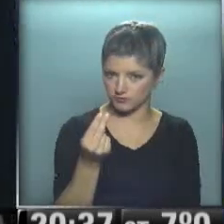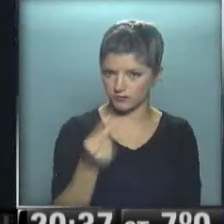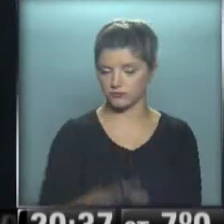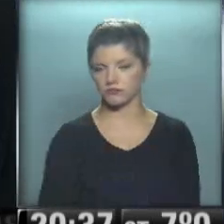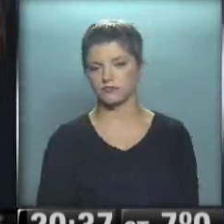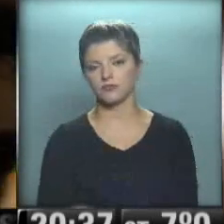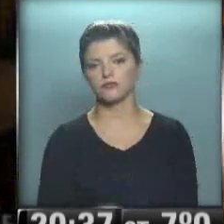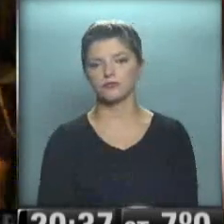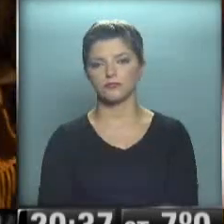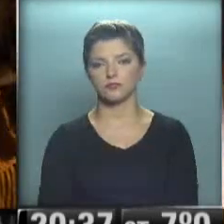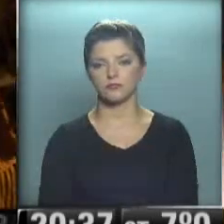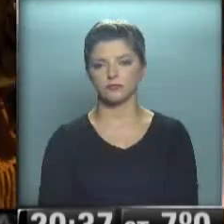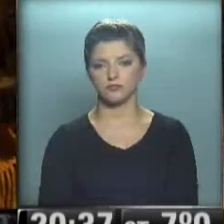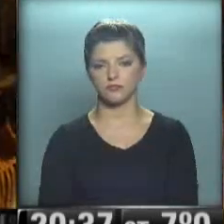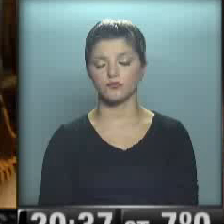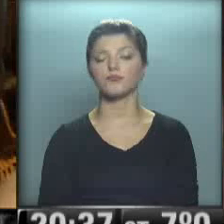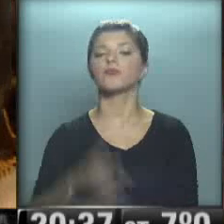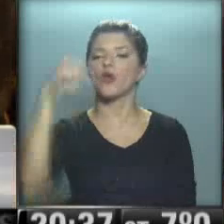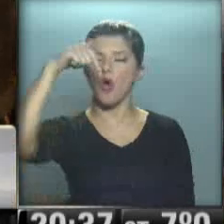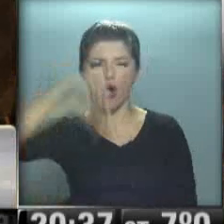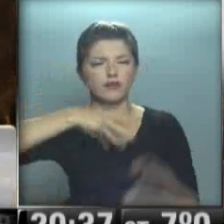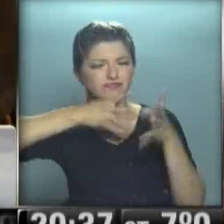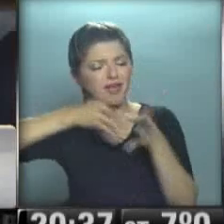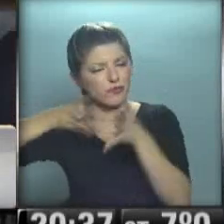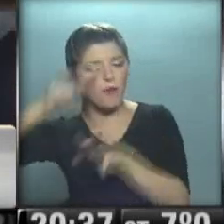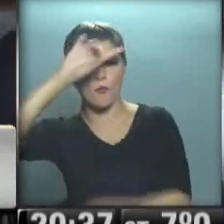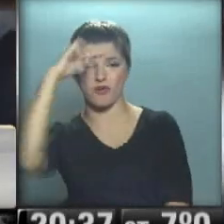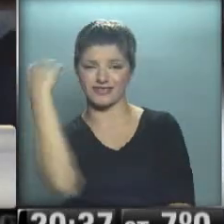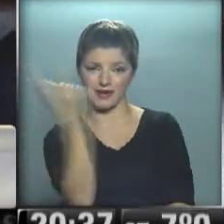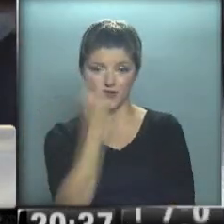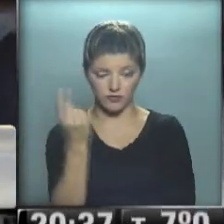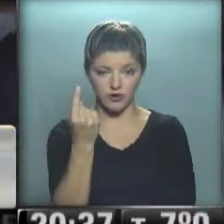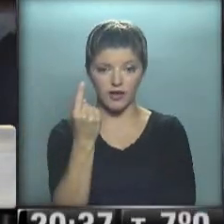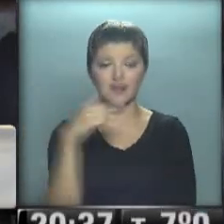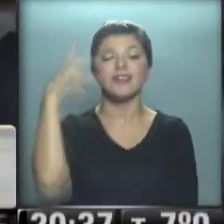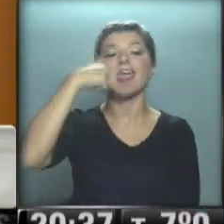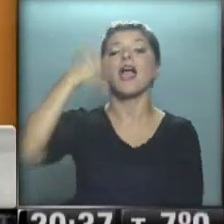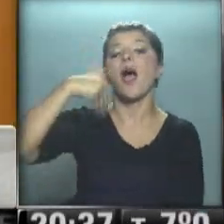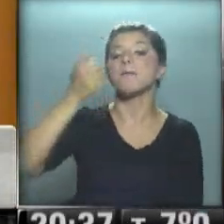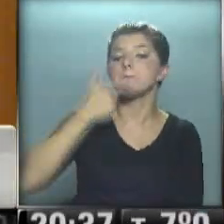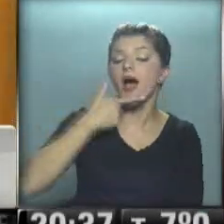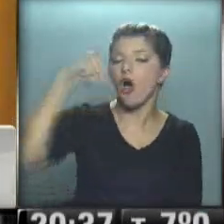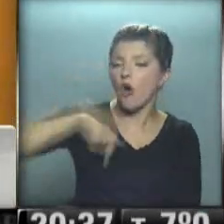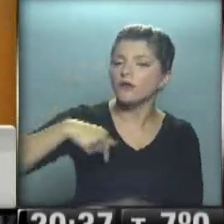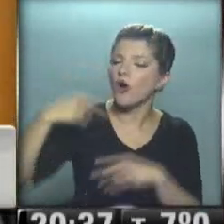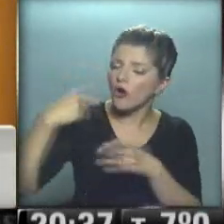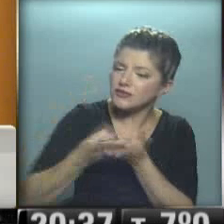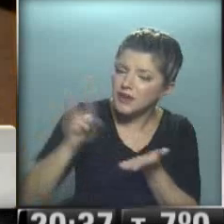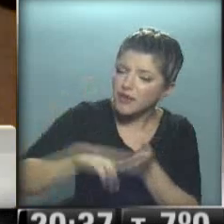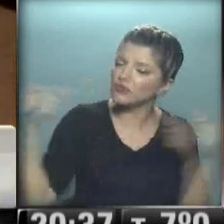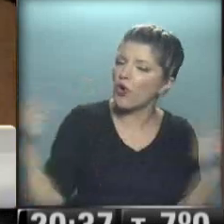Cisjordania. Hoy el terrorismo internacional y Hamas volvieron a asestar otro golpe en el corazón de la comunidad